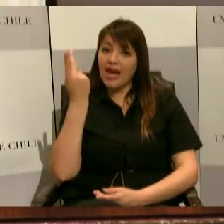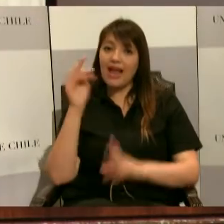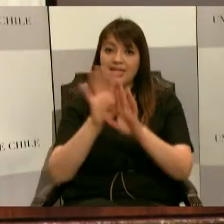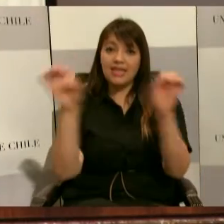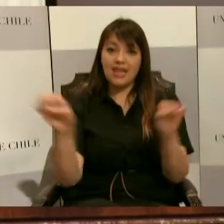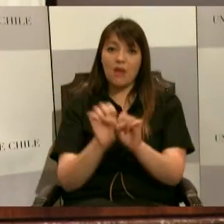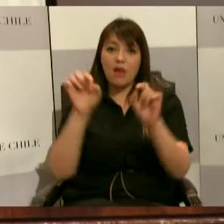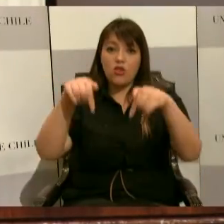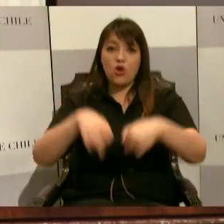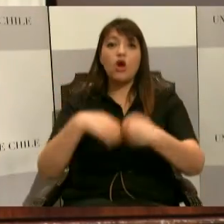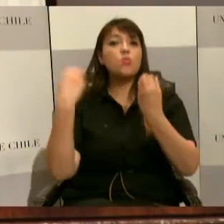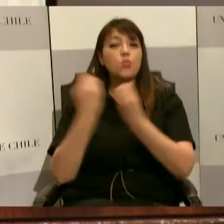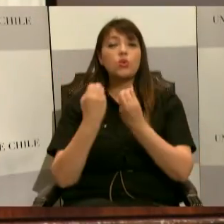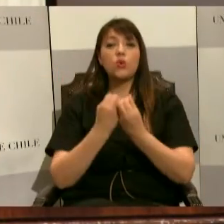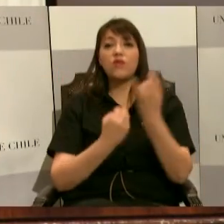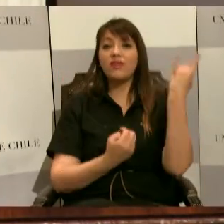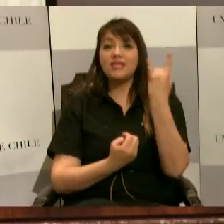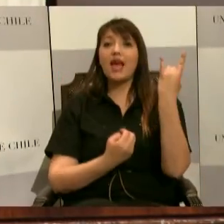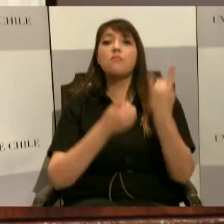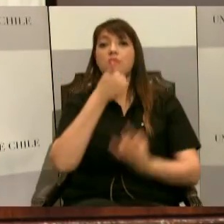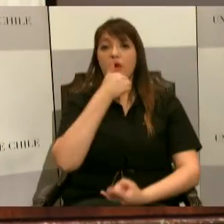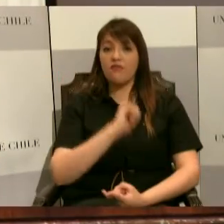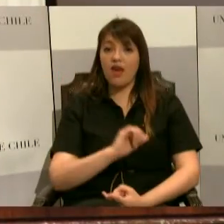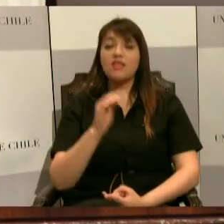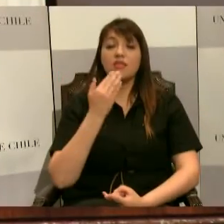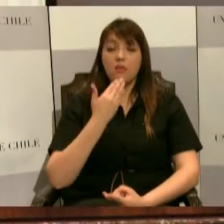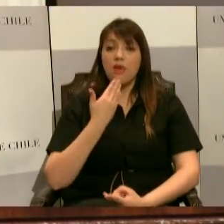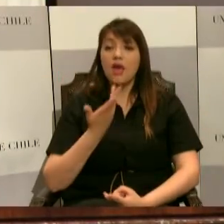Más aún, muchas universidades privadas o que optan por considerarse